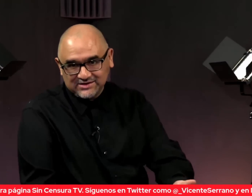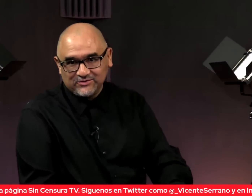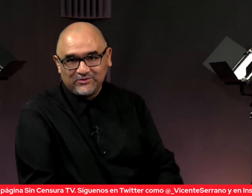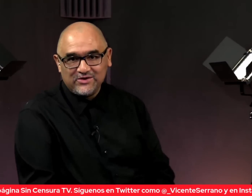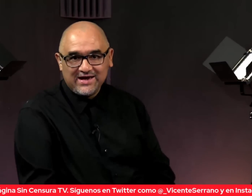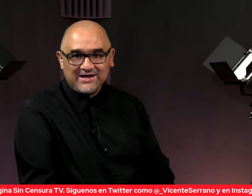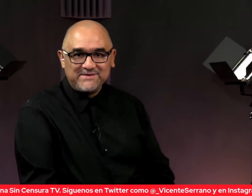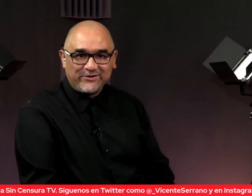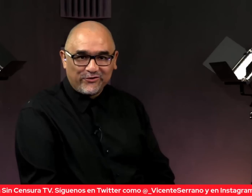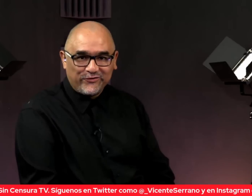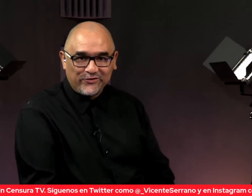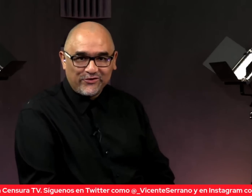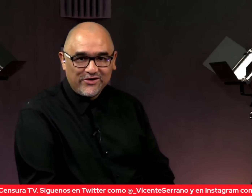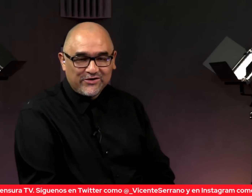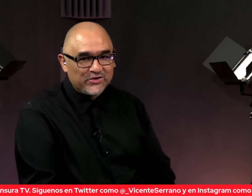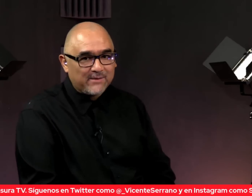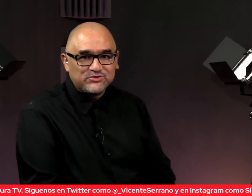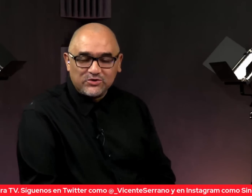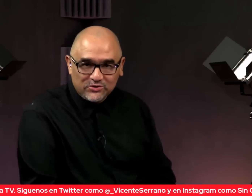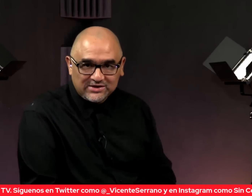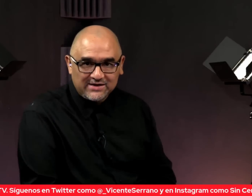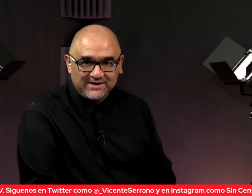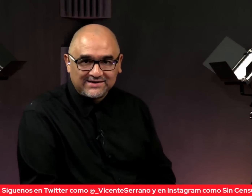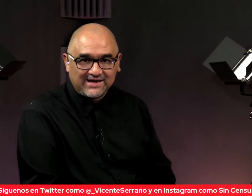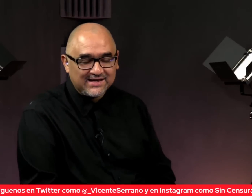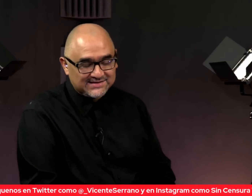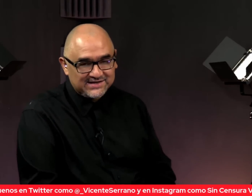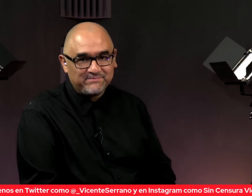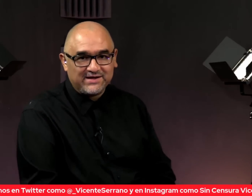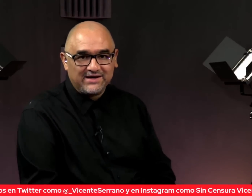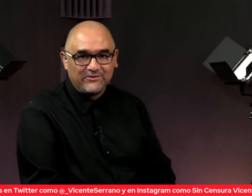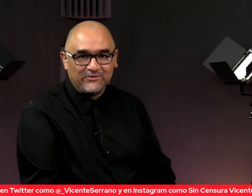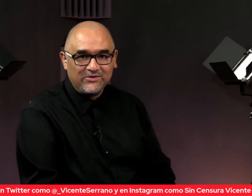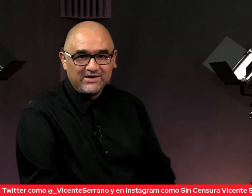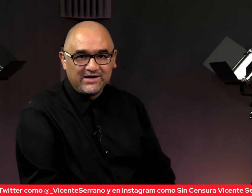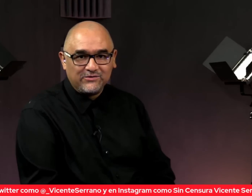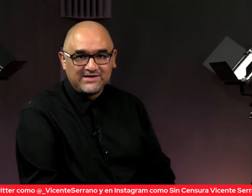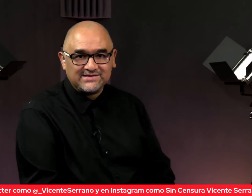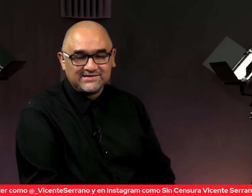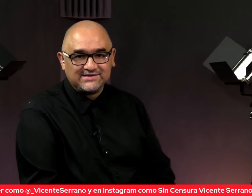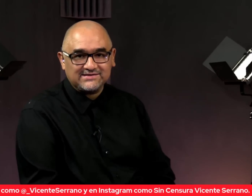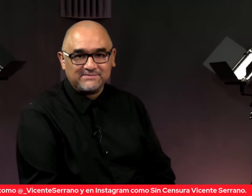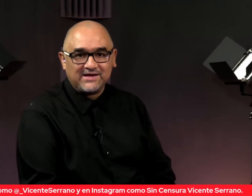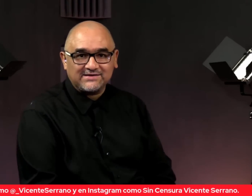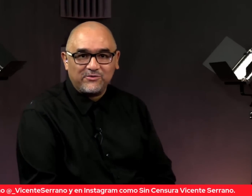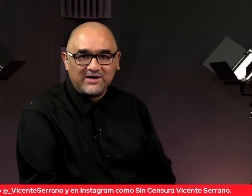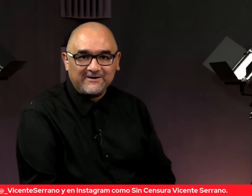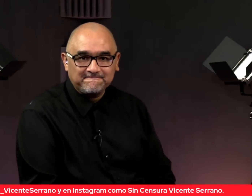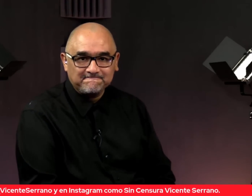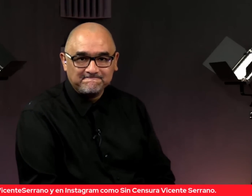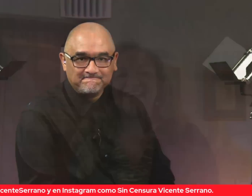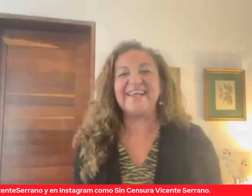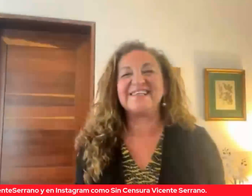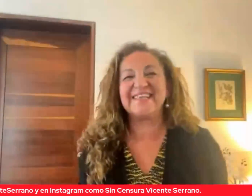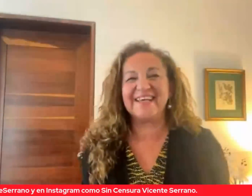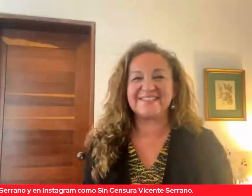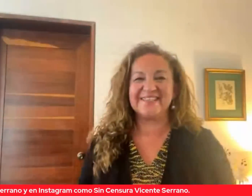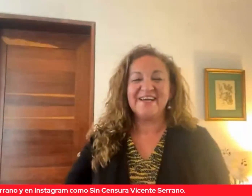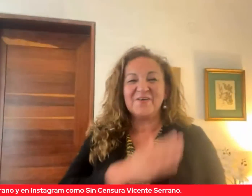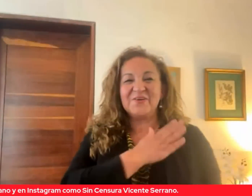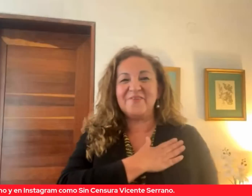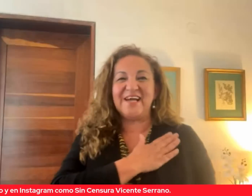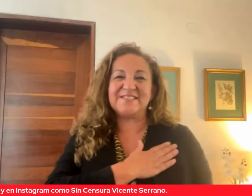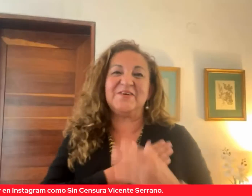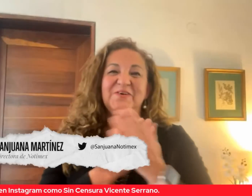te tiendo el micrófono con absoluta libertad siempre que lo necesites, estimada San Juana.